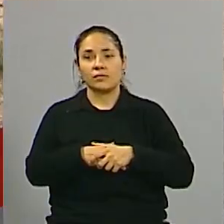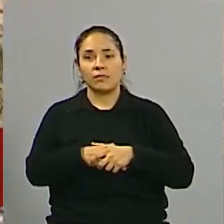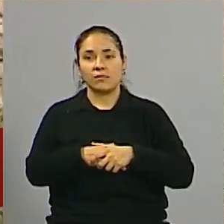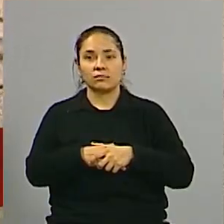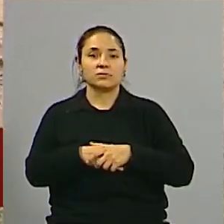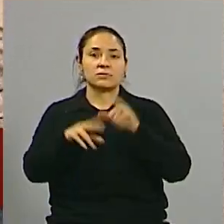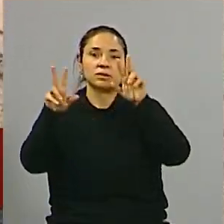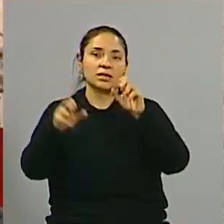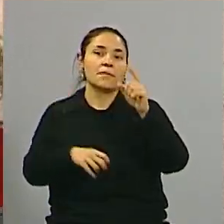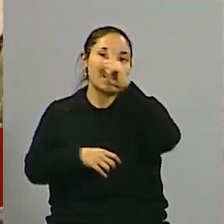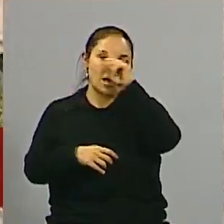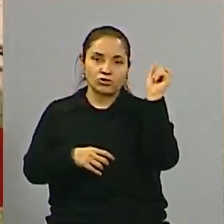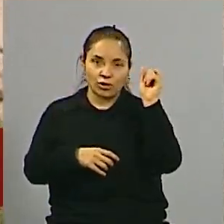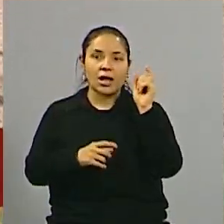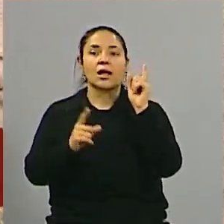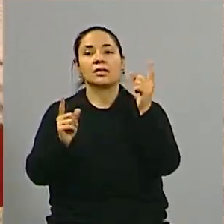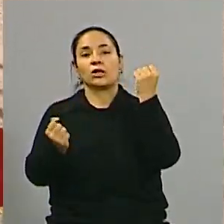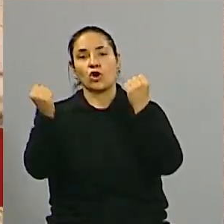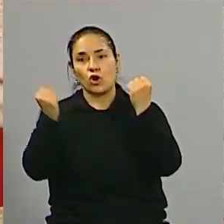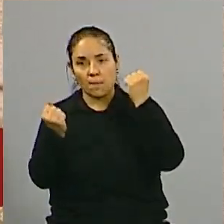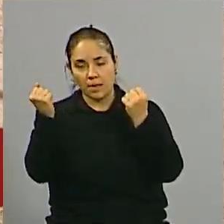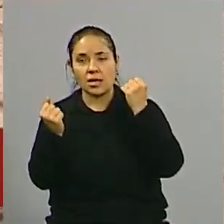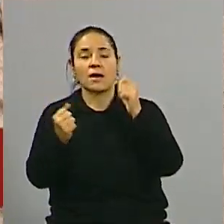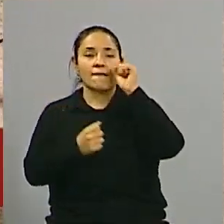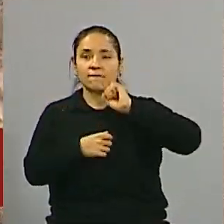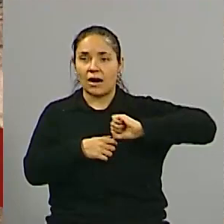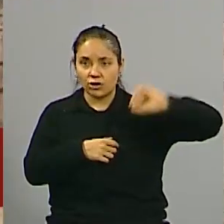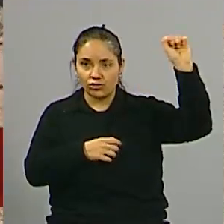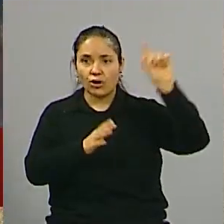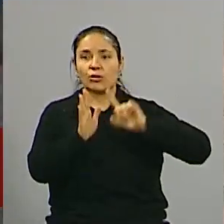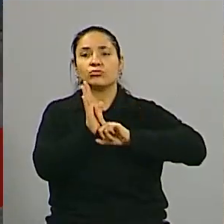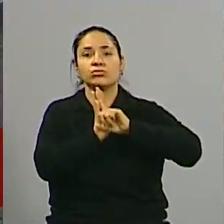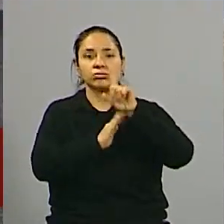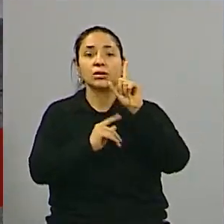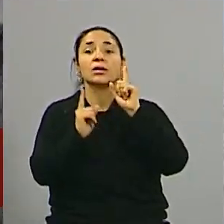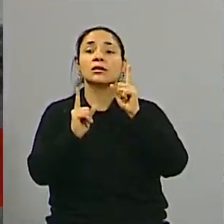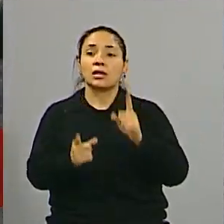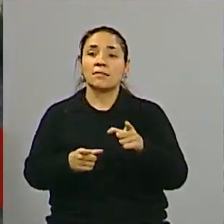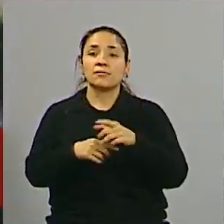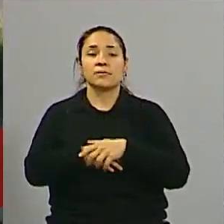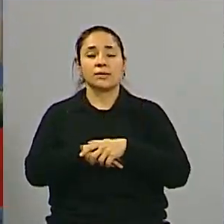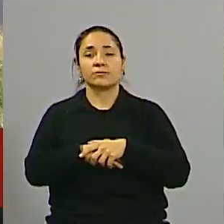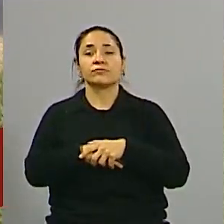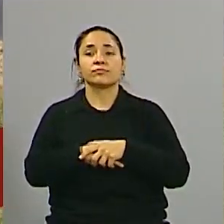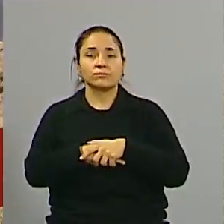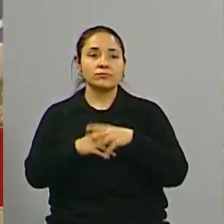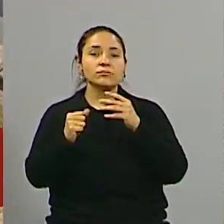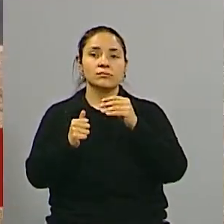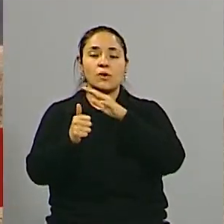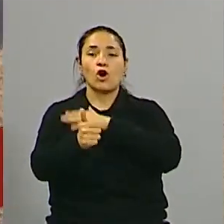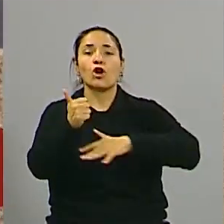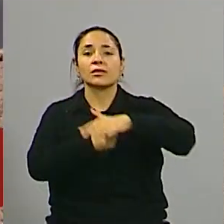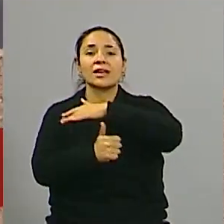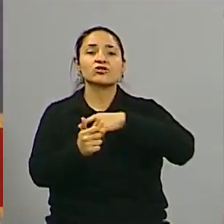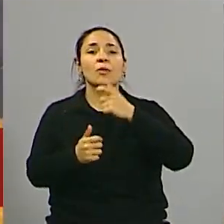situación nacional, de la economía, del proceso inflacionario, pero bueno, también influye mucho el contexto provincial de